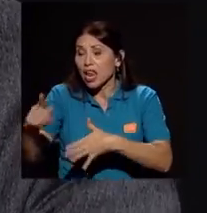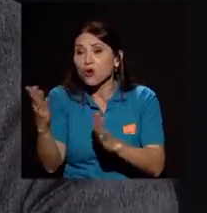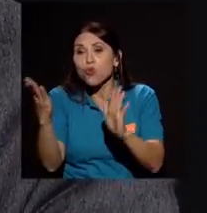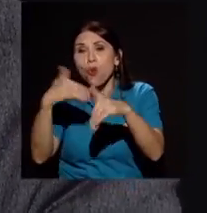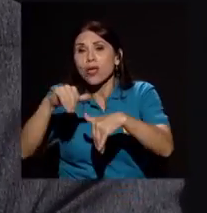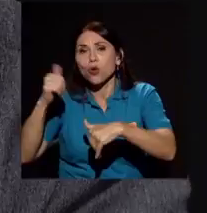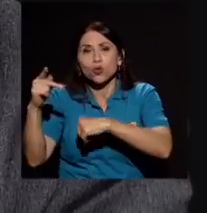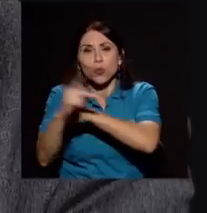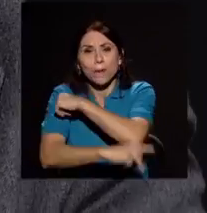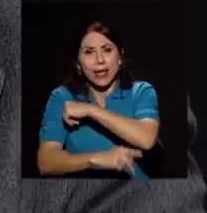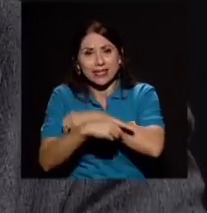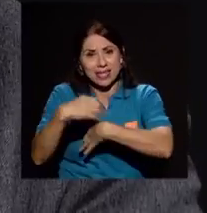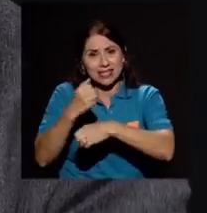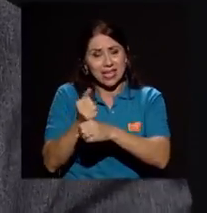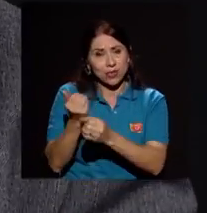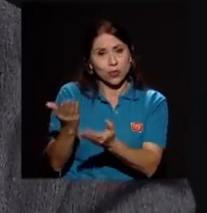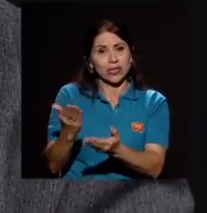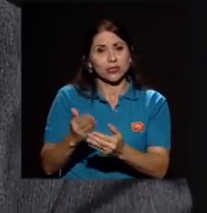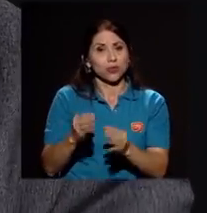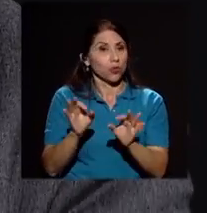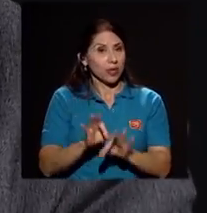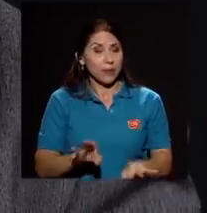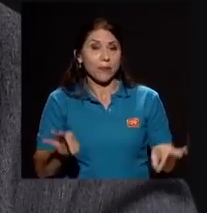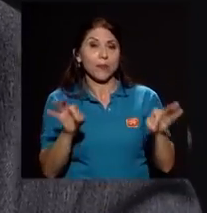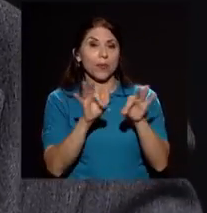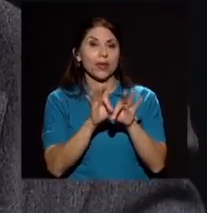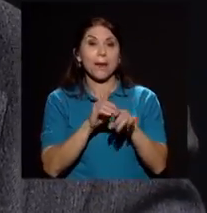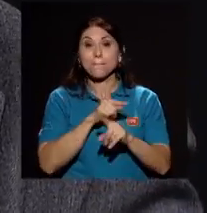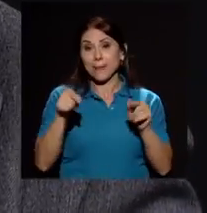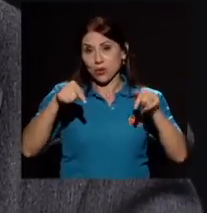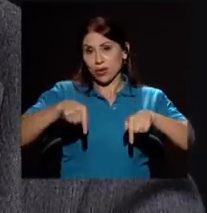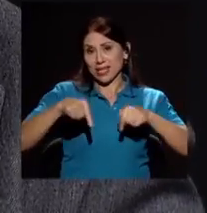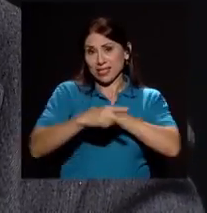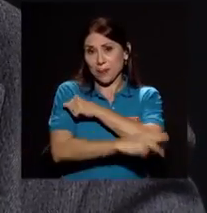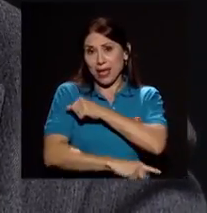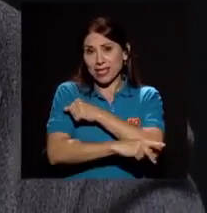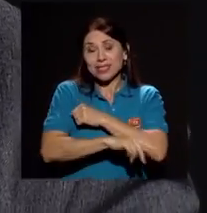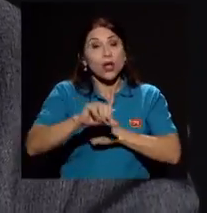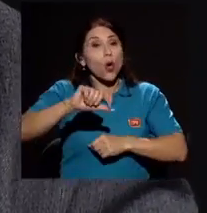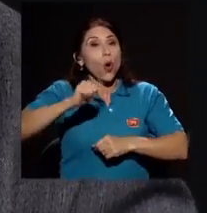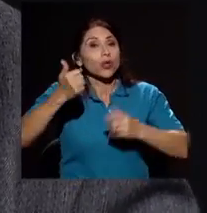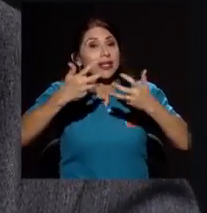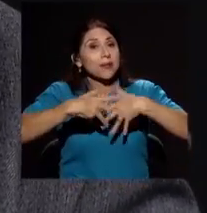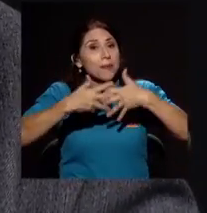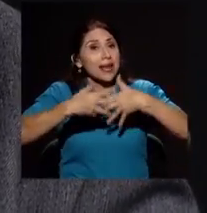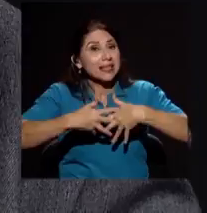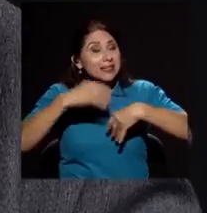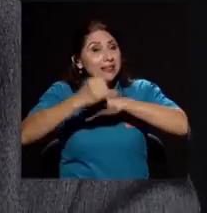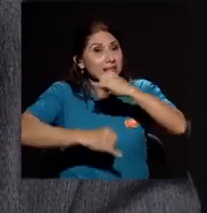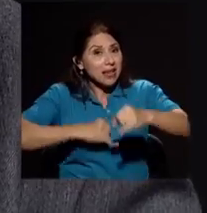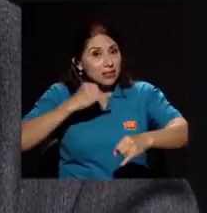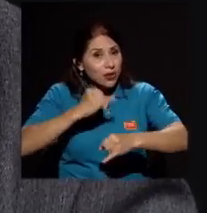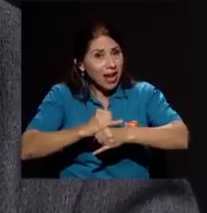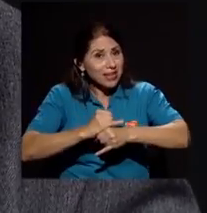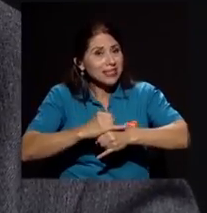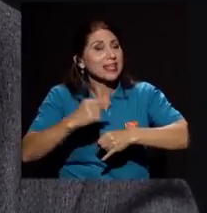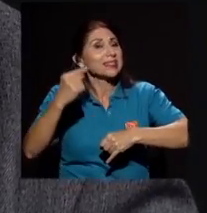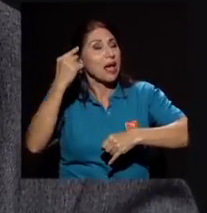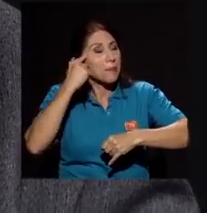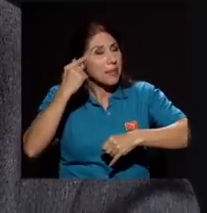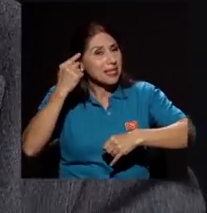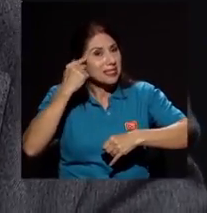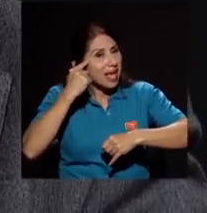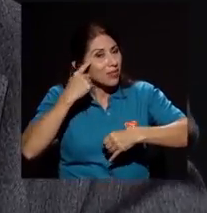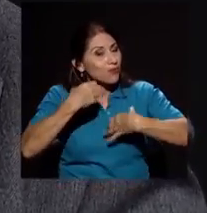señalando pero además en este país hay otras multinacionales que están pensando seriamente en avanzar en esa dirección